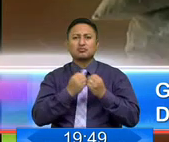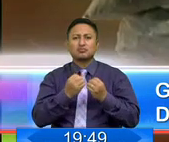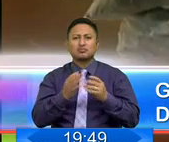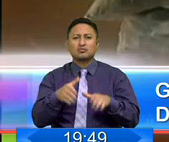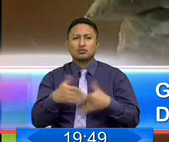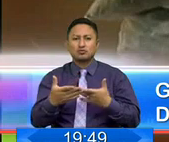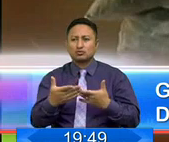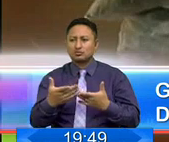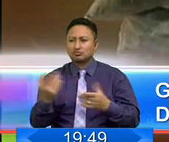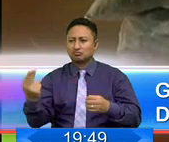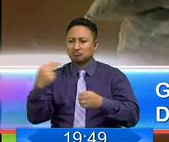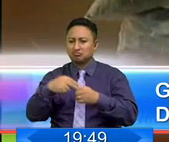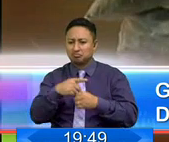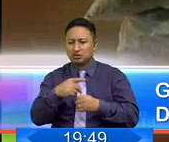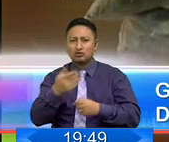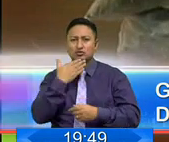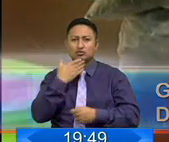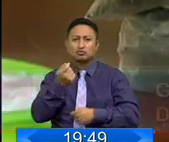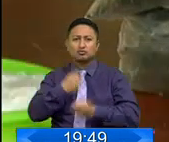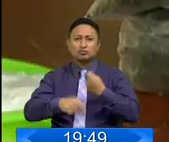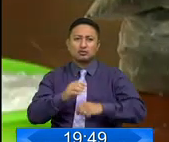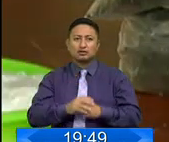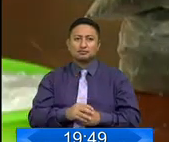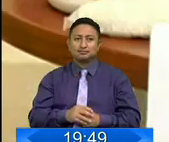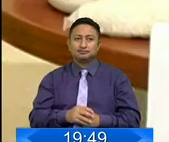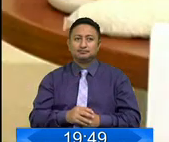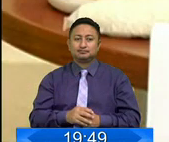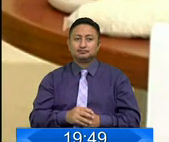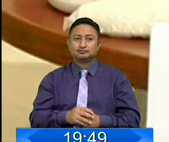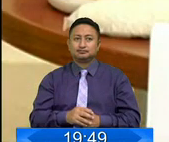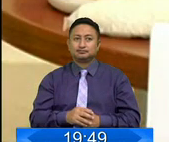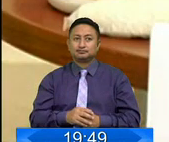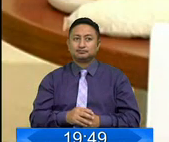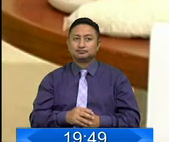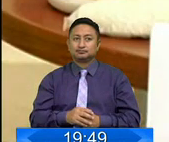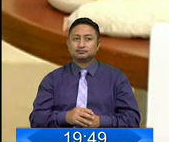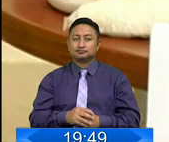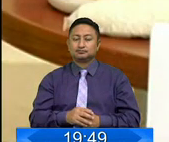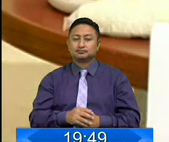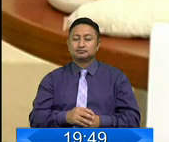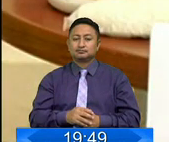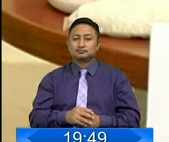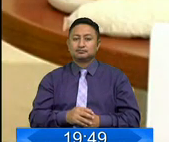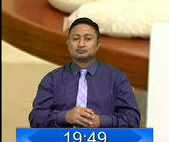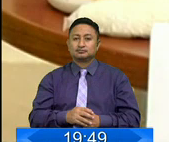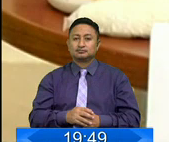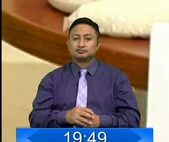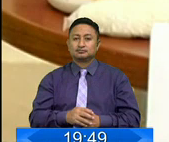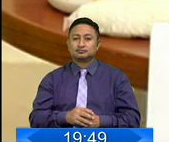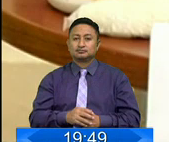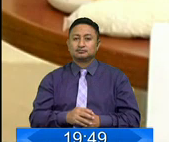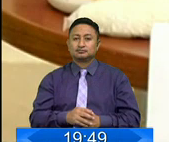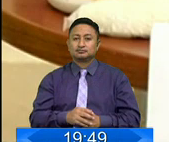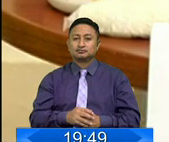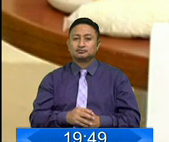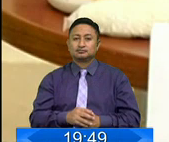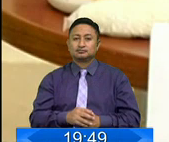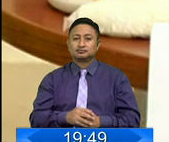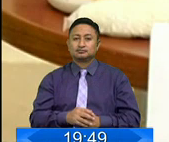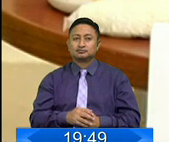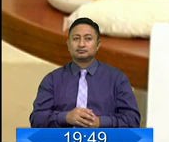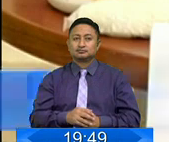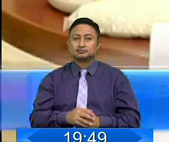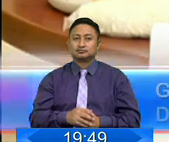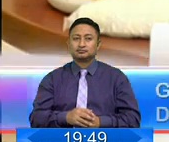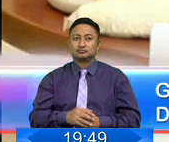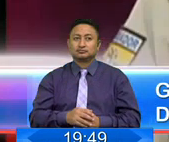otras organizaciones encargadas de la distribución de alcaloides en el puerto principal. Se ha dado un